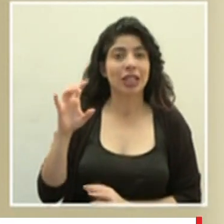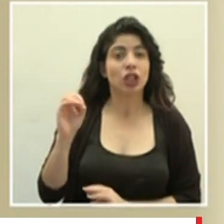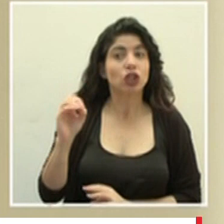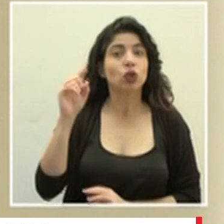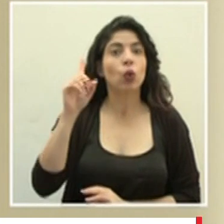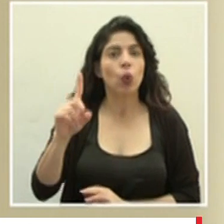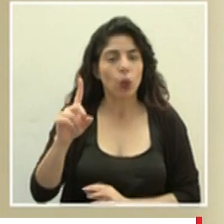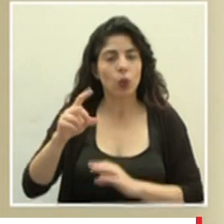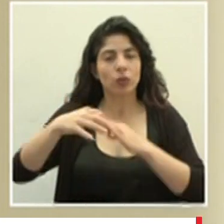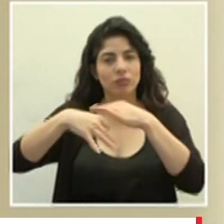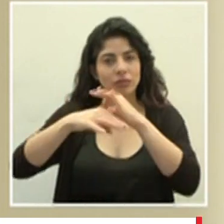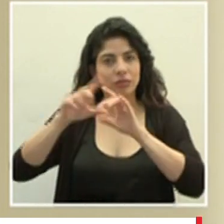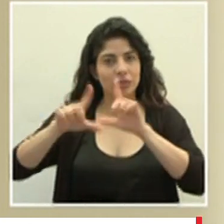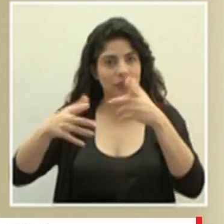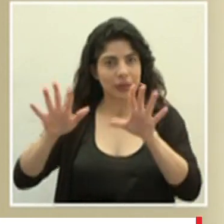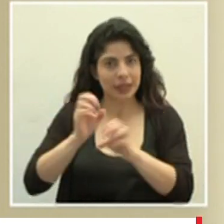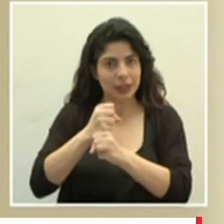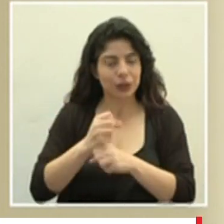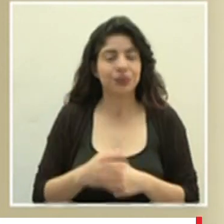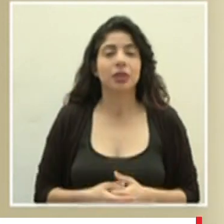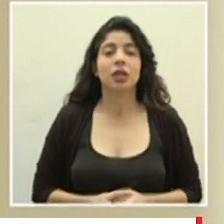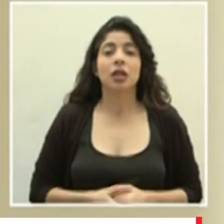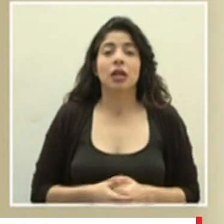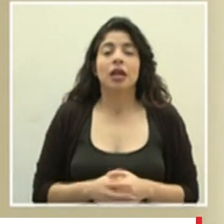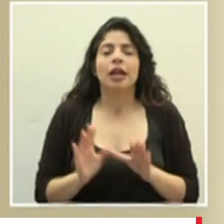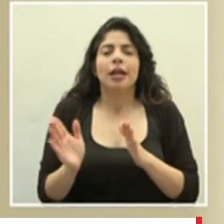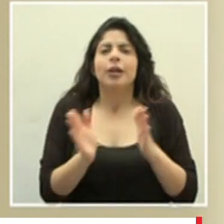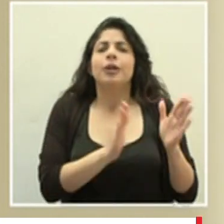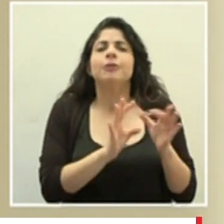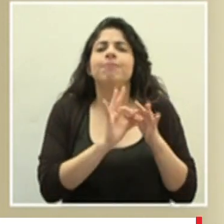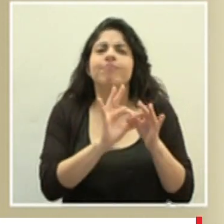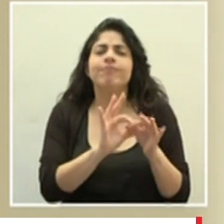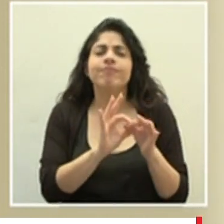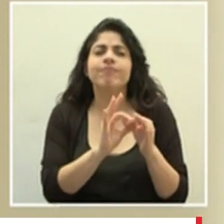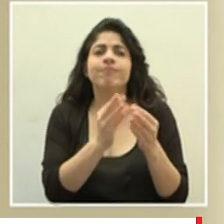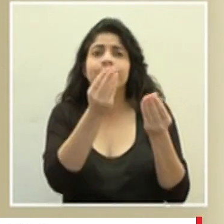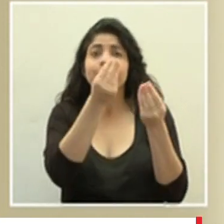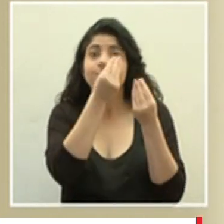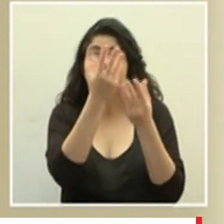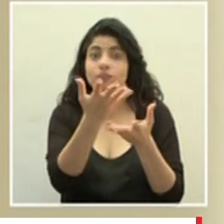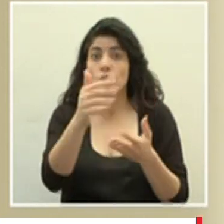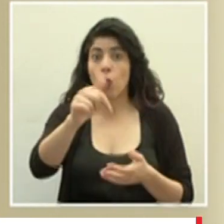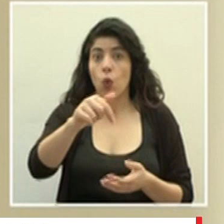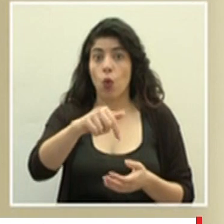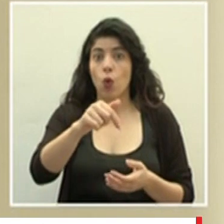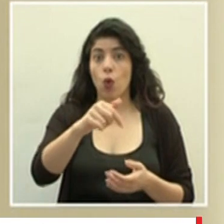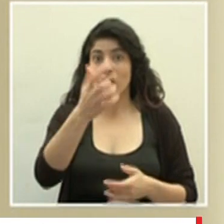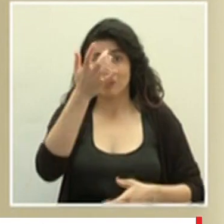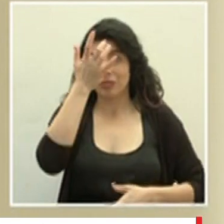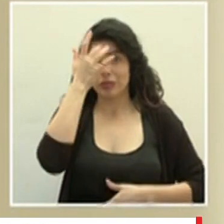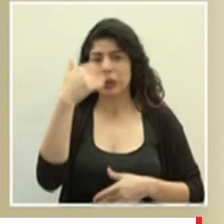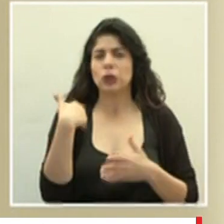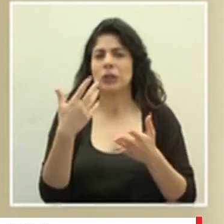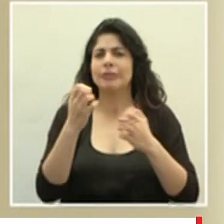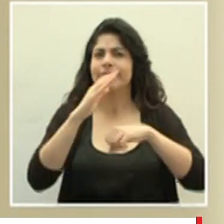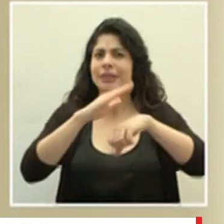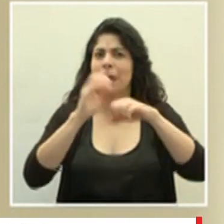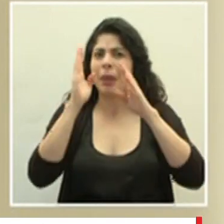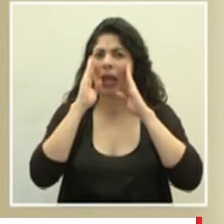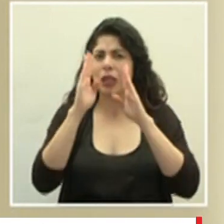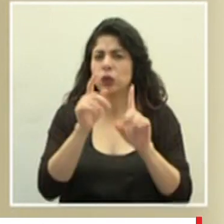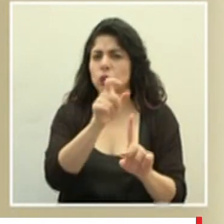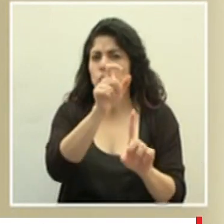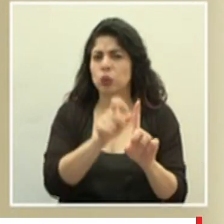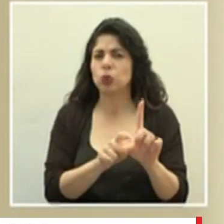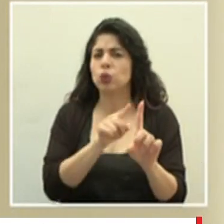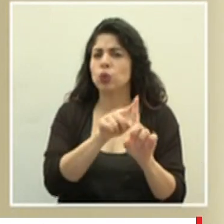32.801 muestras. Con respecto a los casos que se reportan el día de hoy, quería llamar la atención de un caso